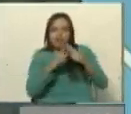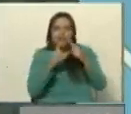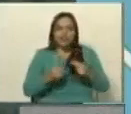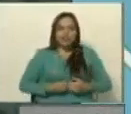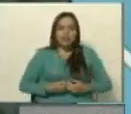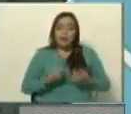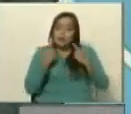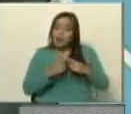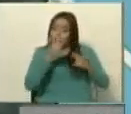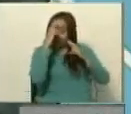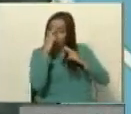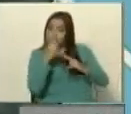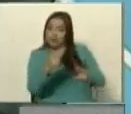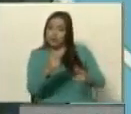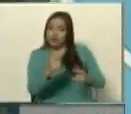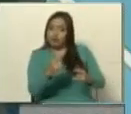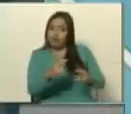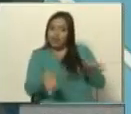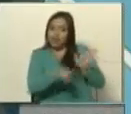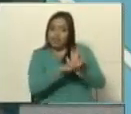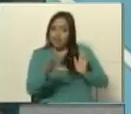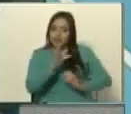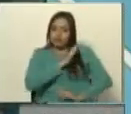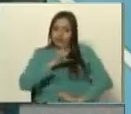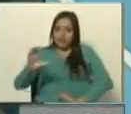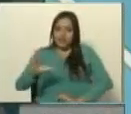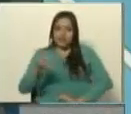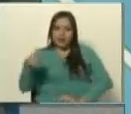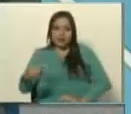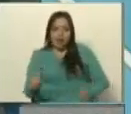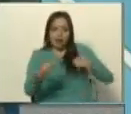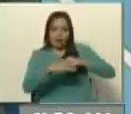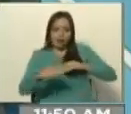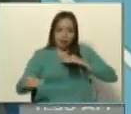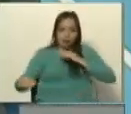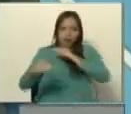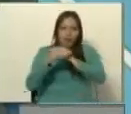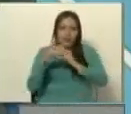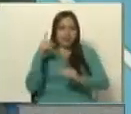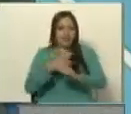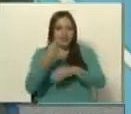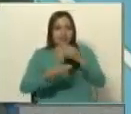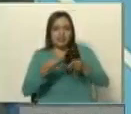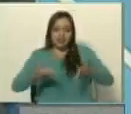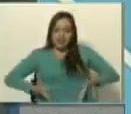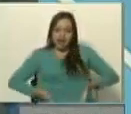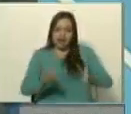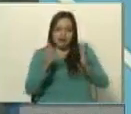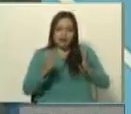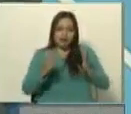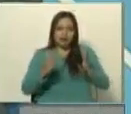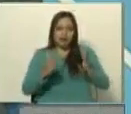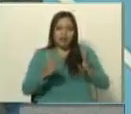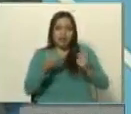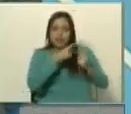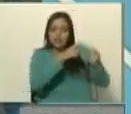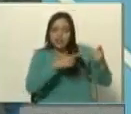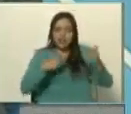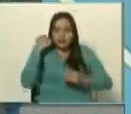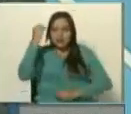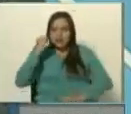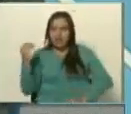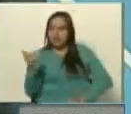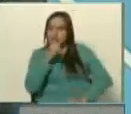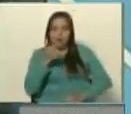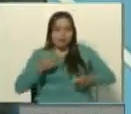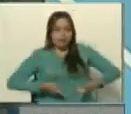respeto a nuestro derecho soberano y en la sintonía con lo que debe ser, que es la ruta multilateralista, y no la